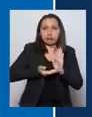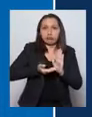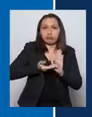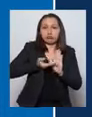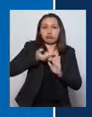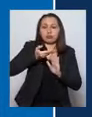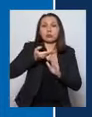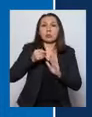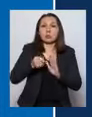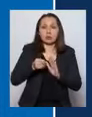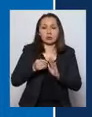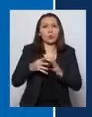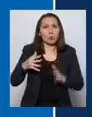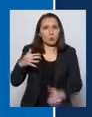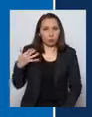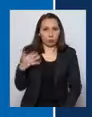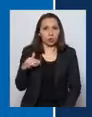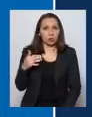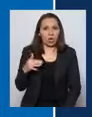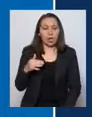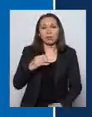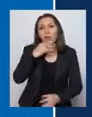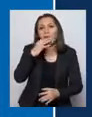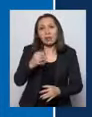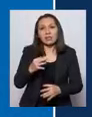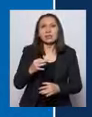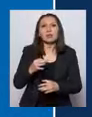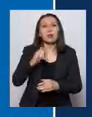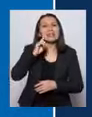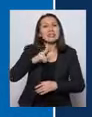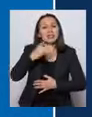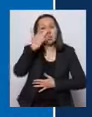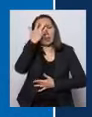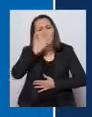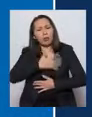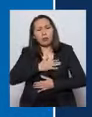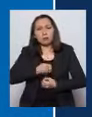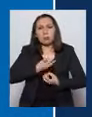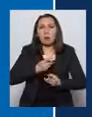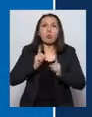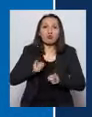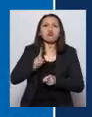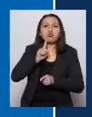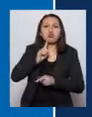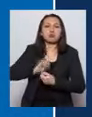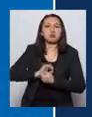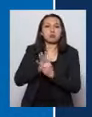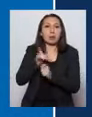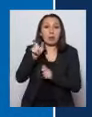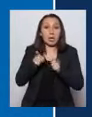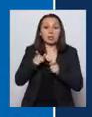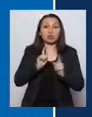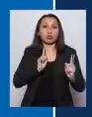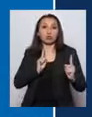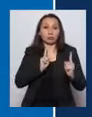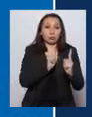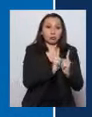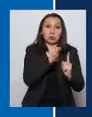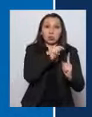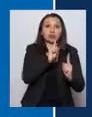un incremento es bien sustantivo de lo que llamamos casos asintomáticos que son personas que por ser contacto